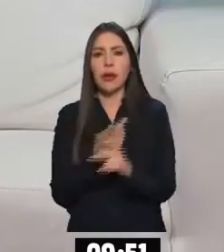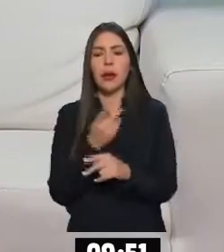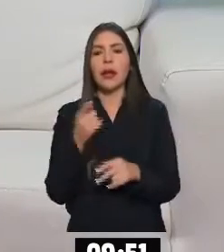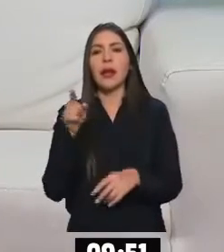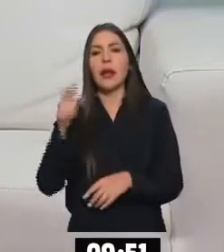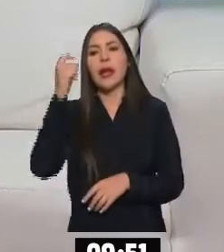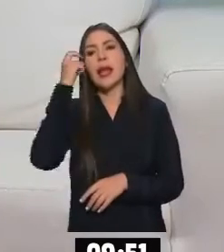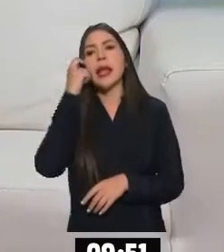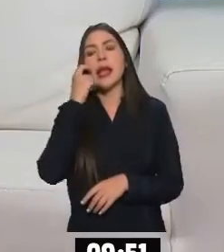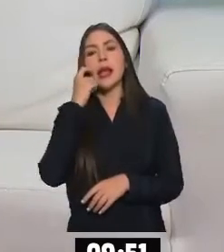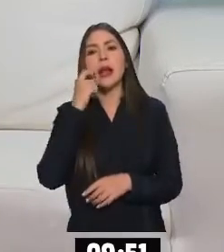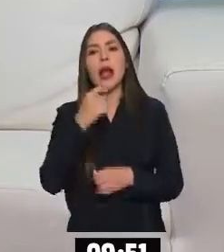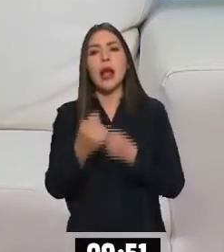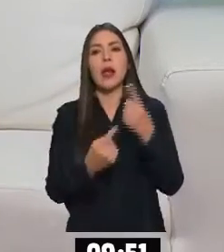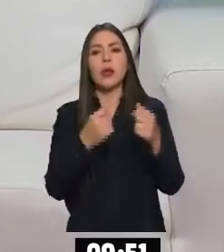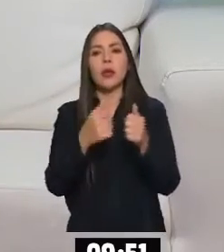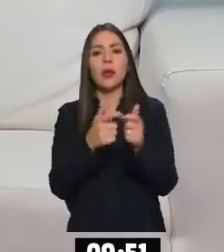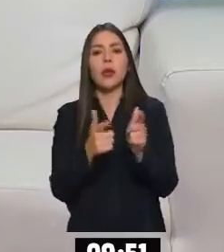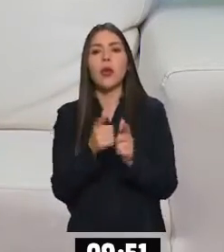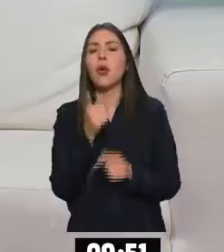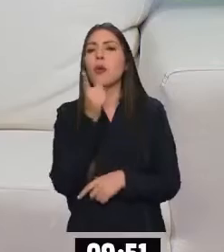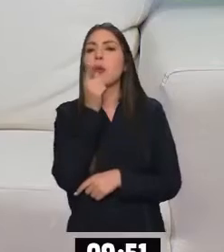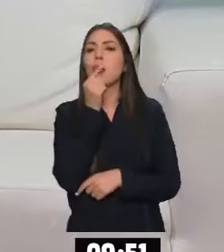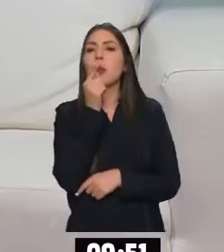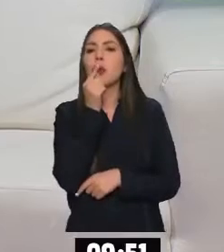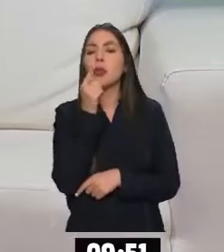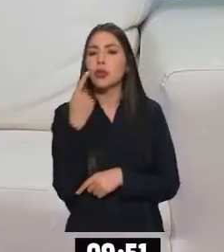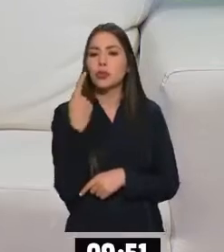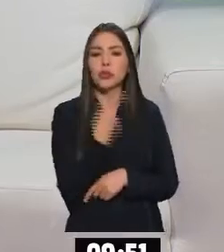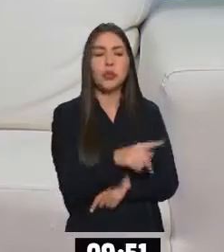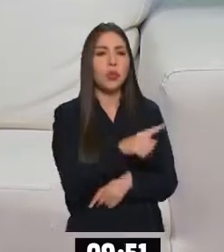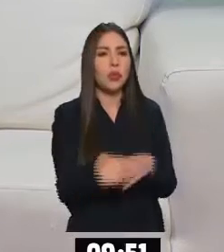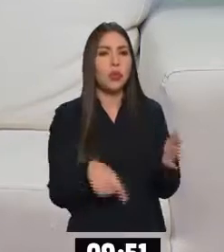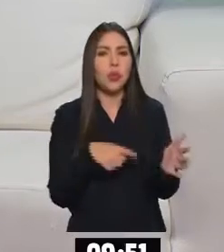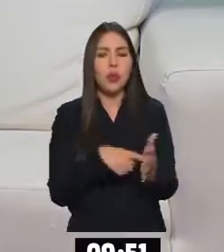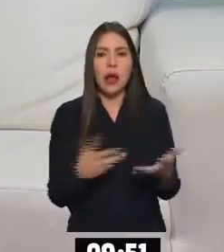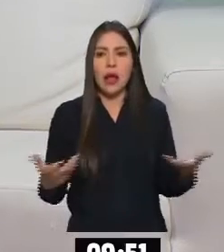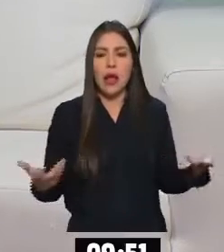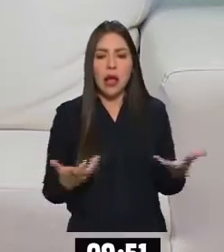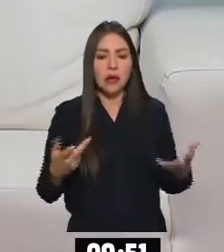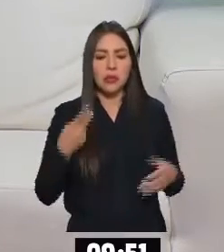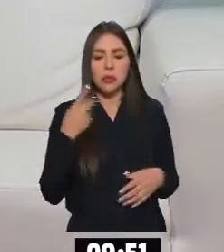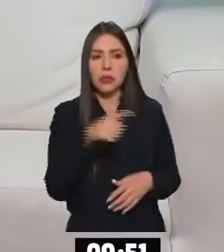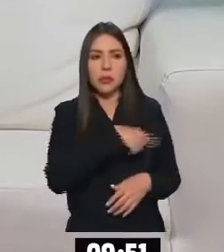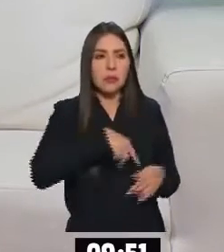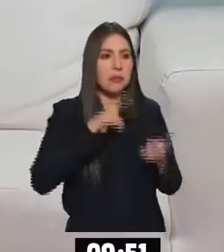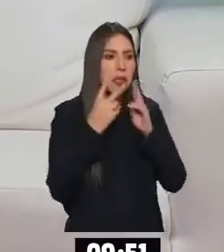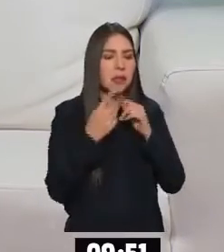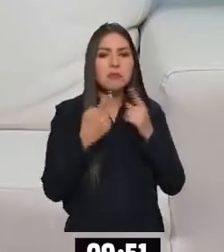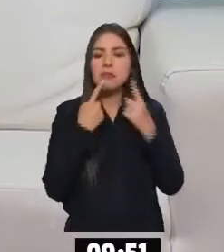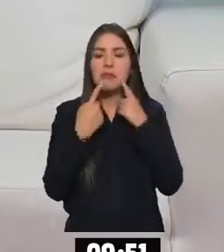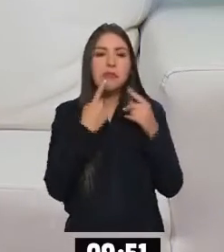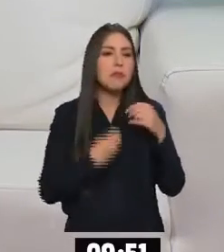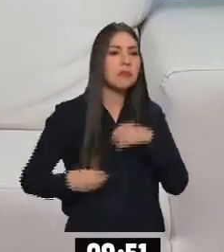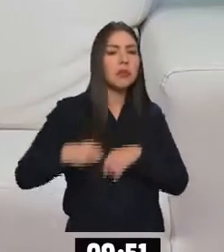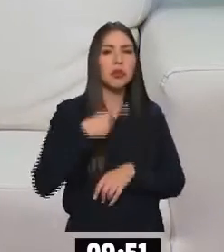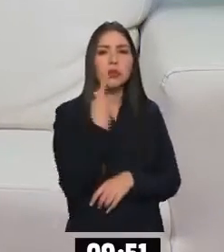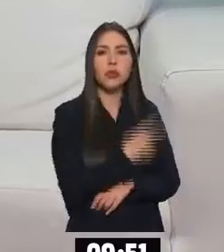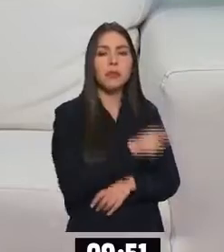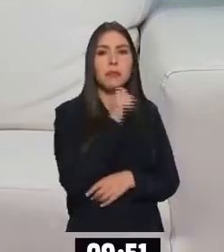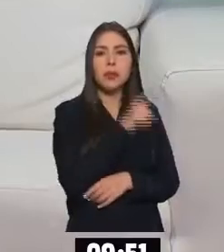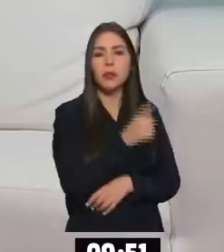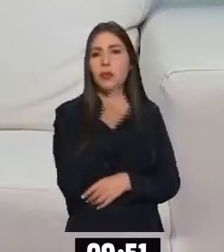la policía comunitaria. Grupos como el que se genera en la región de San Luis Zacatlán, que son muy importantes y